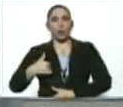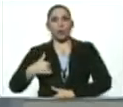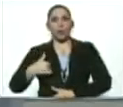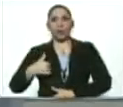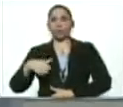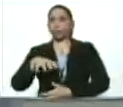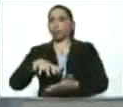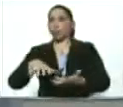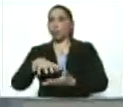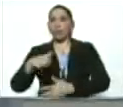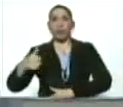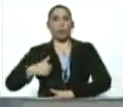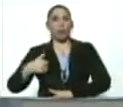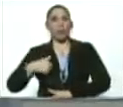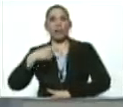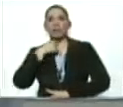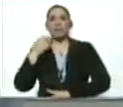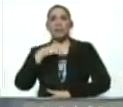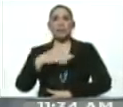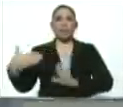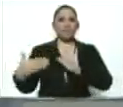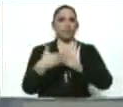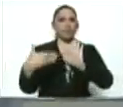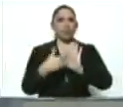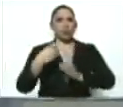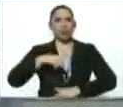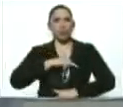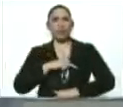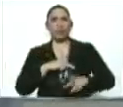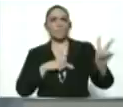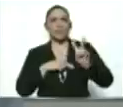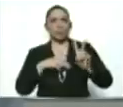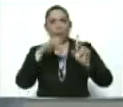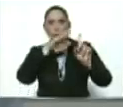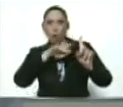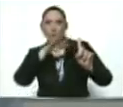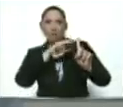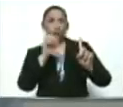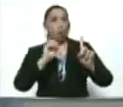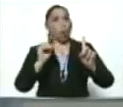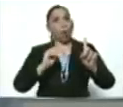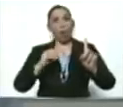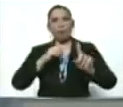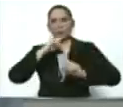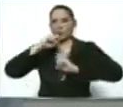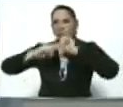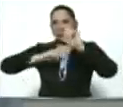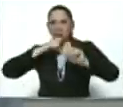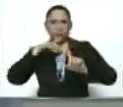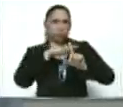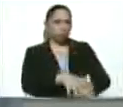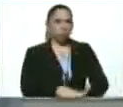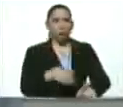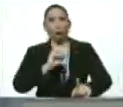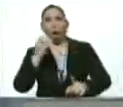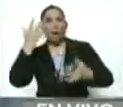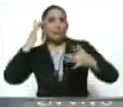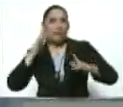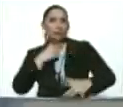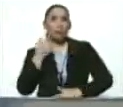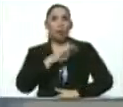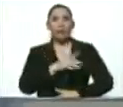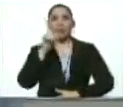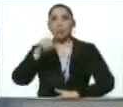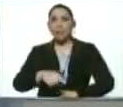cualquier crimen que aceche a nuestra patria, sea conspiración, sea sedición, sea intentos de magnicidio o